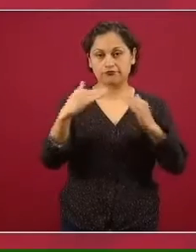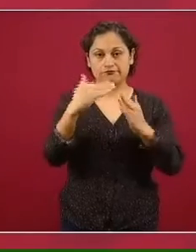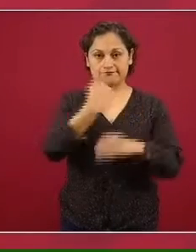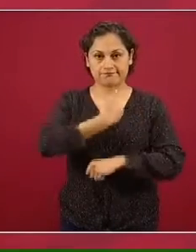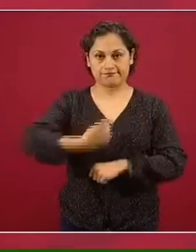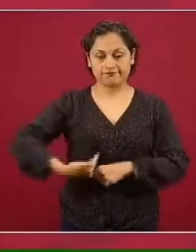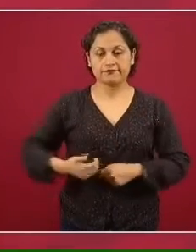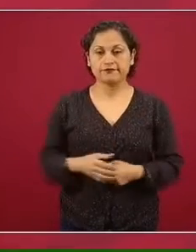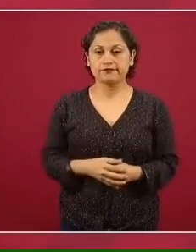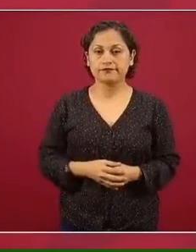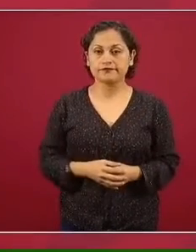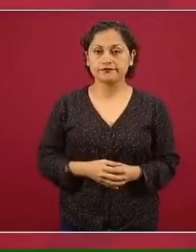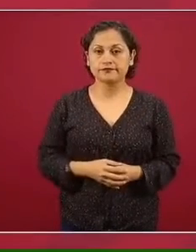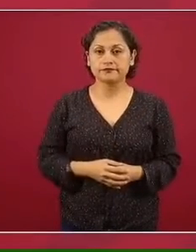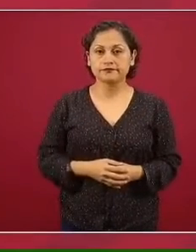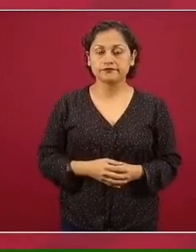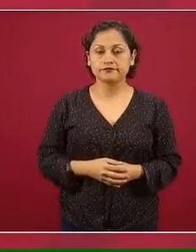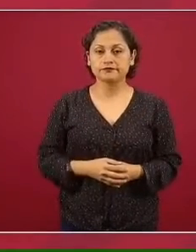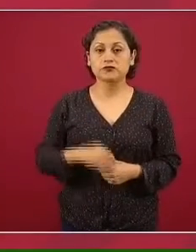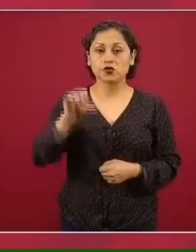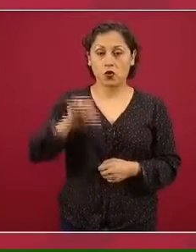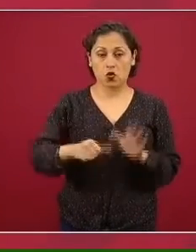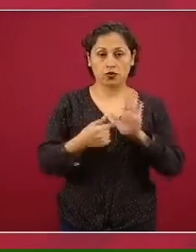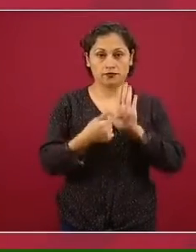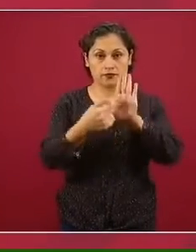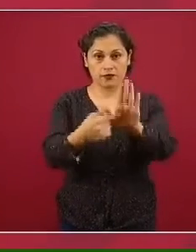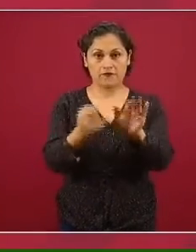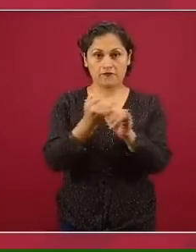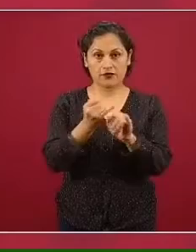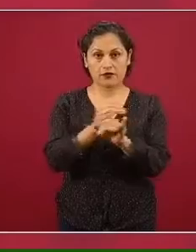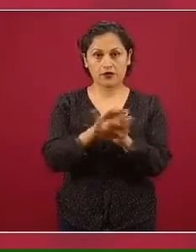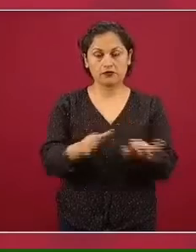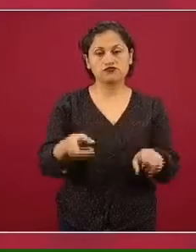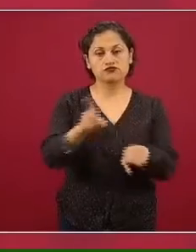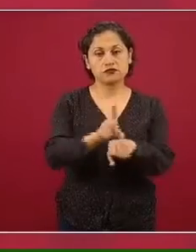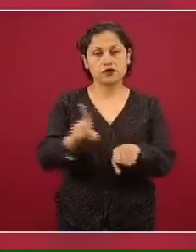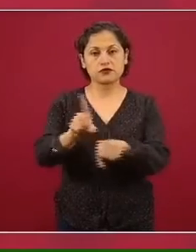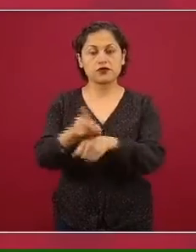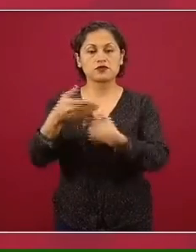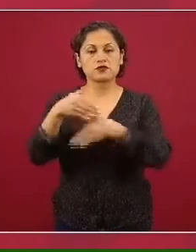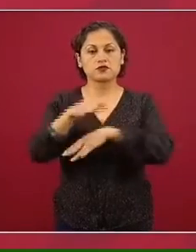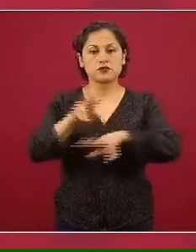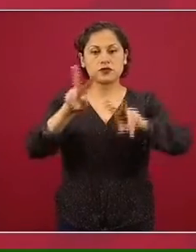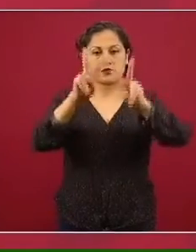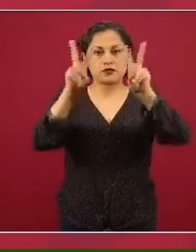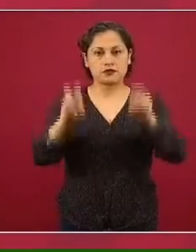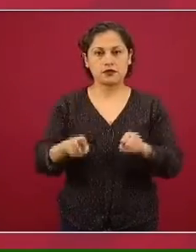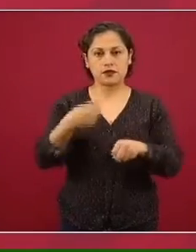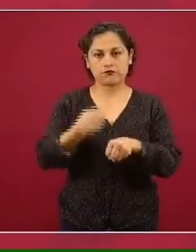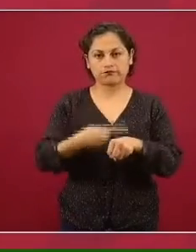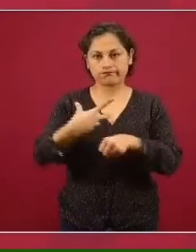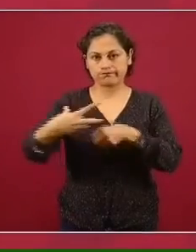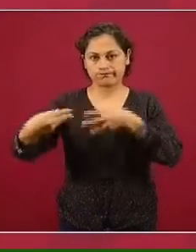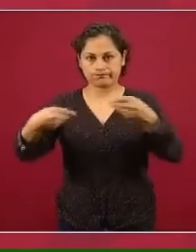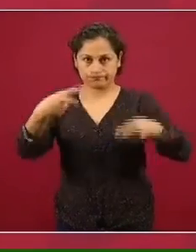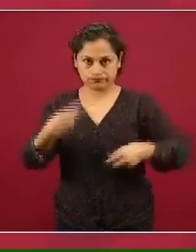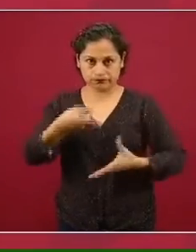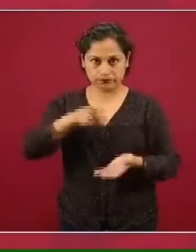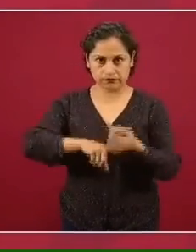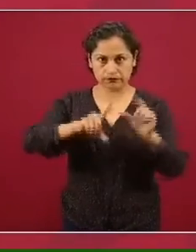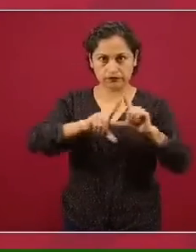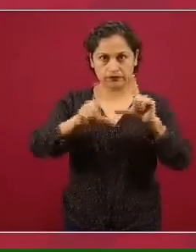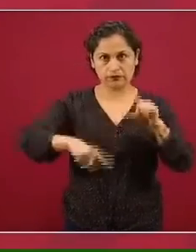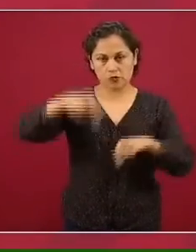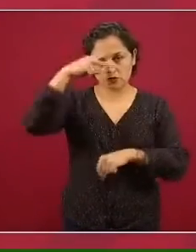tener el informe técnico diario sobre el estado de la epidemia en México y vamos a comentar la situación de